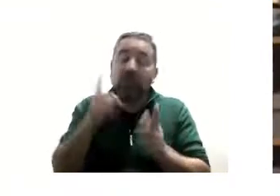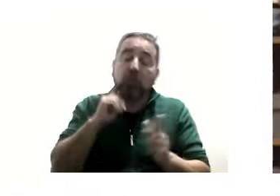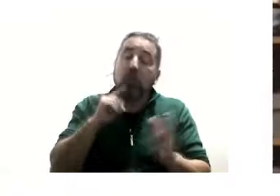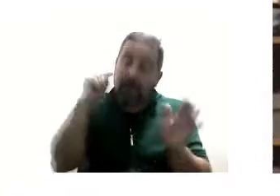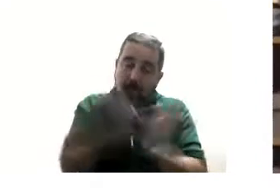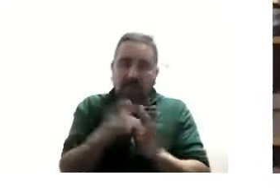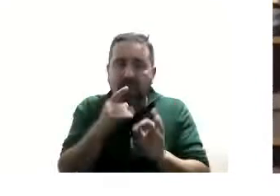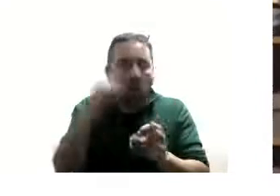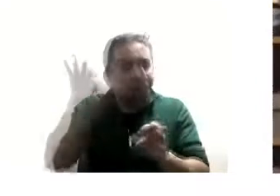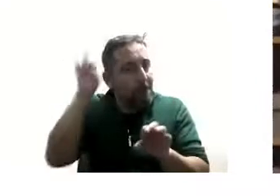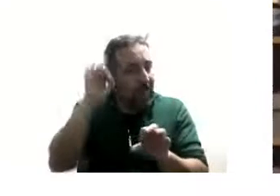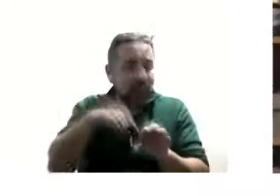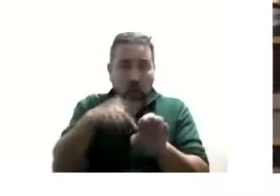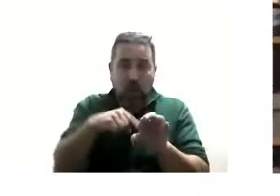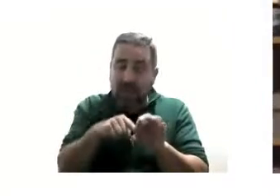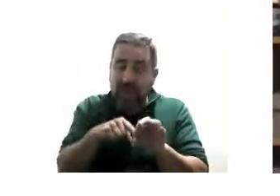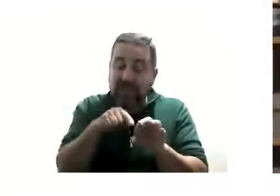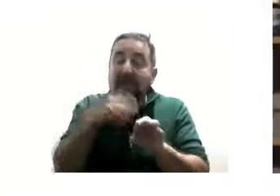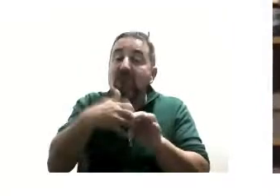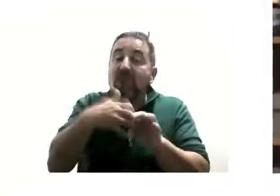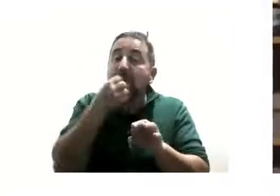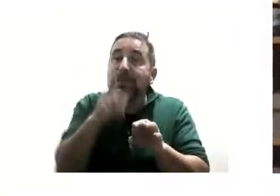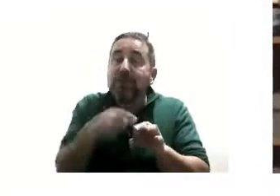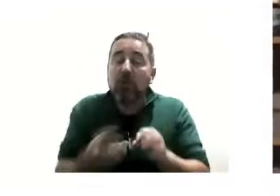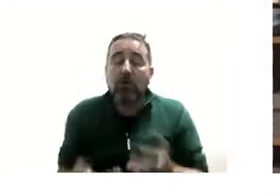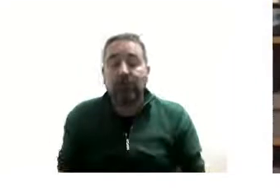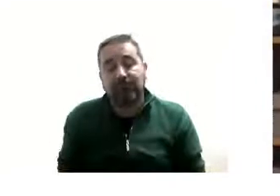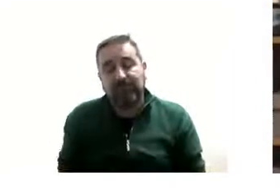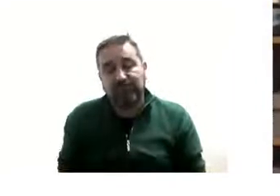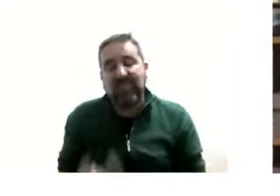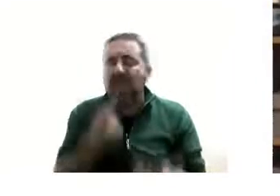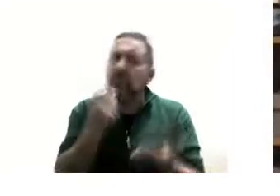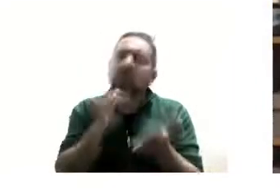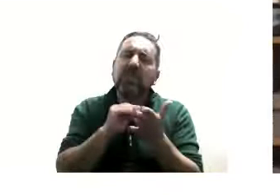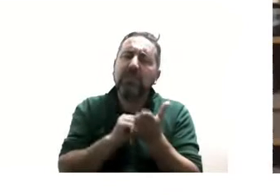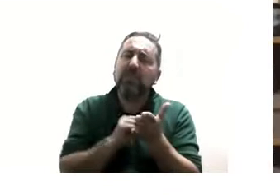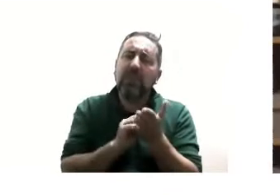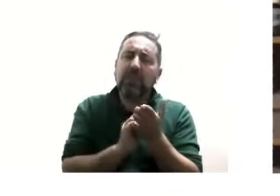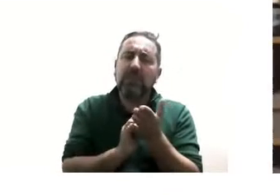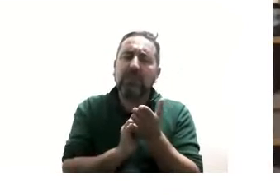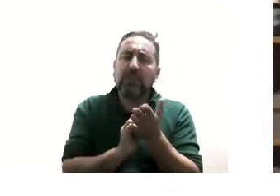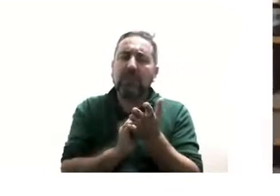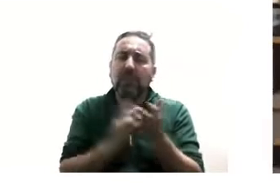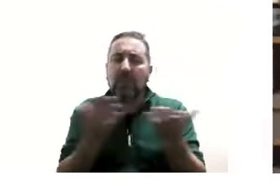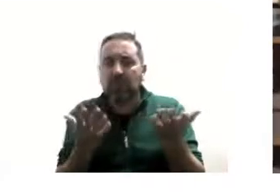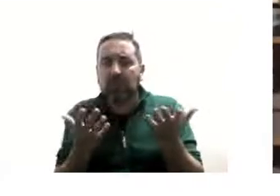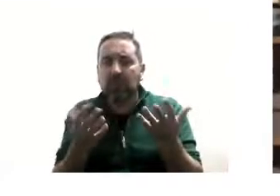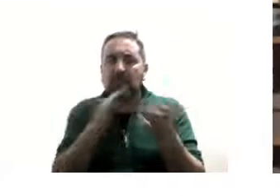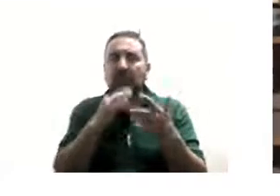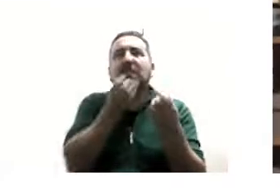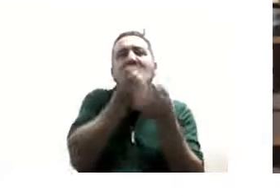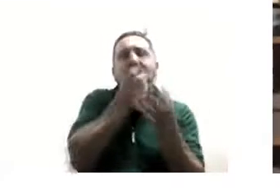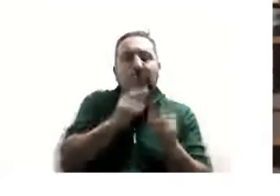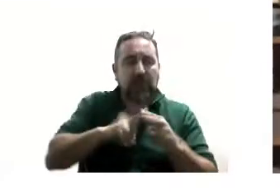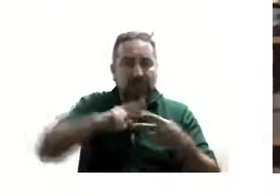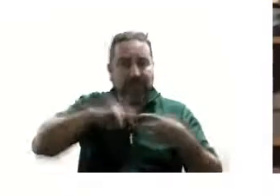implante coclear, si ese implante coclear va a ir bien o va a ir mal. La verdad es que muchas veces, a pesar digamos, de la información genética que